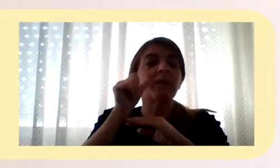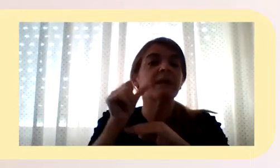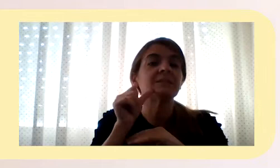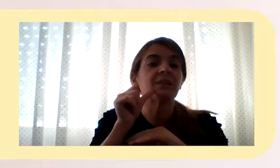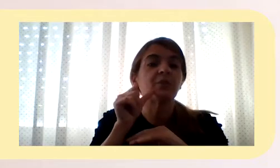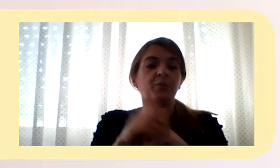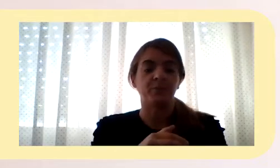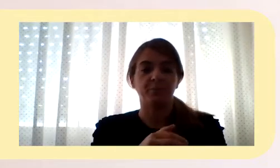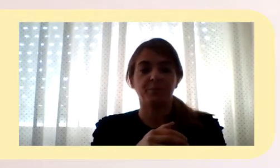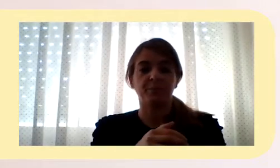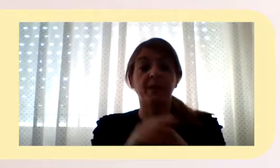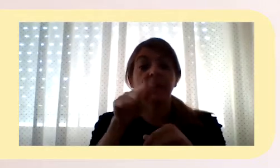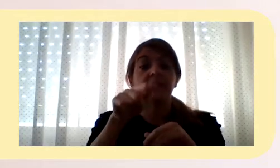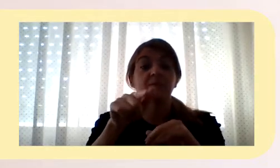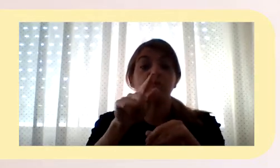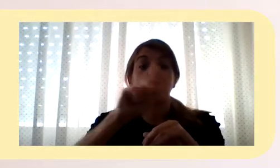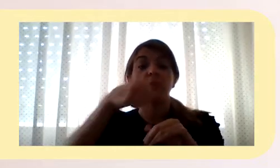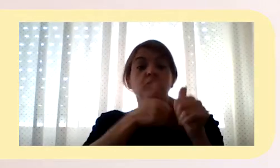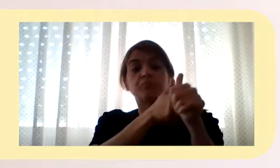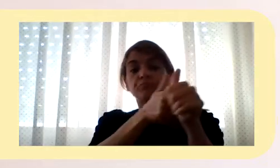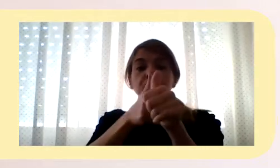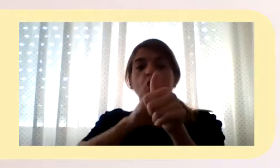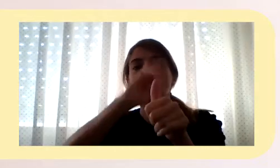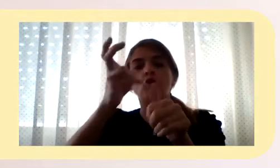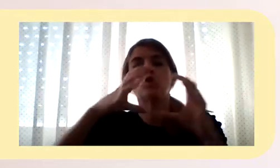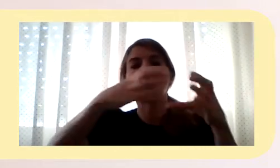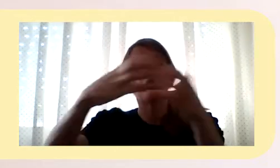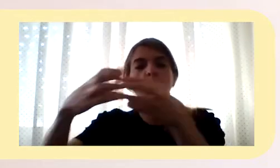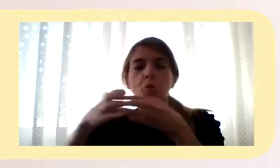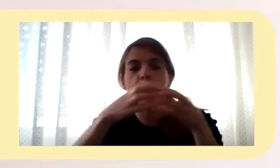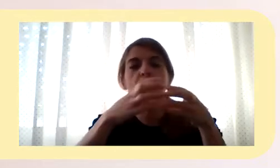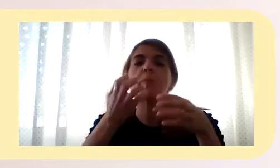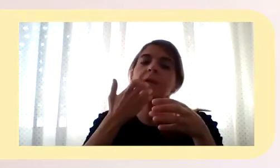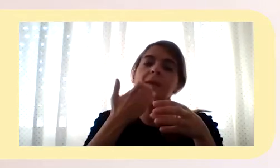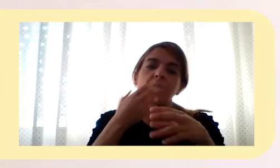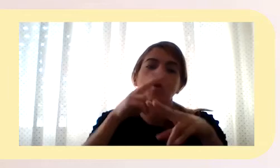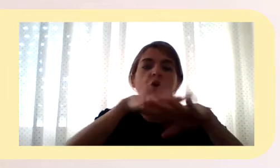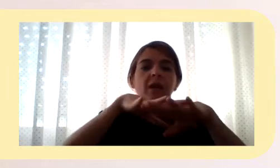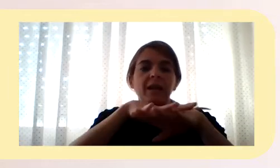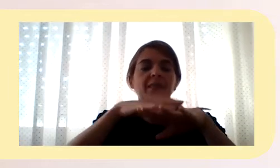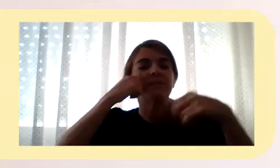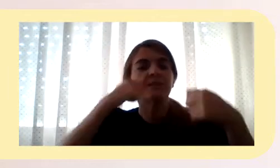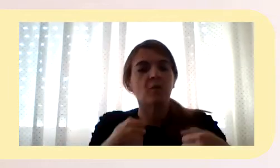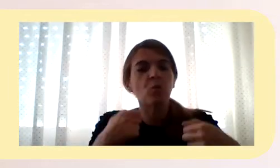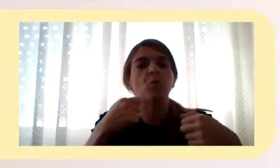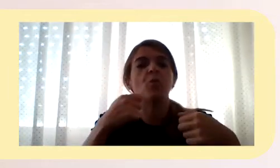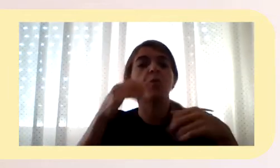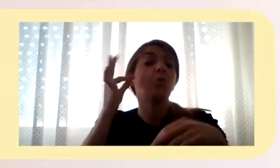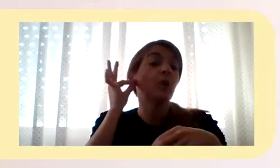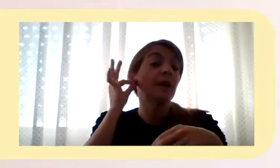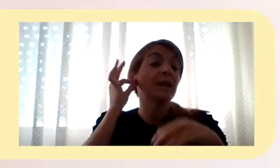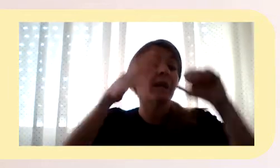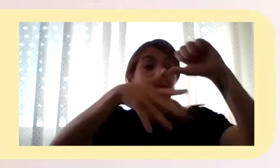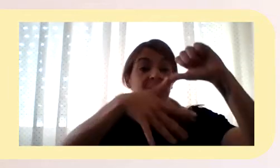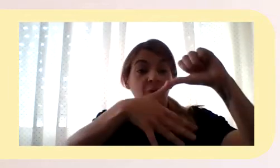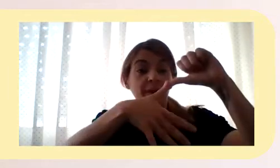iniciativa le siguieron la iniciativa de otros grupos, como la Red de Salud de las Mujeres Latinoamericanas y del